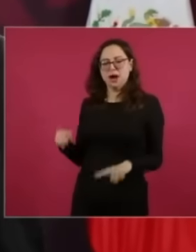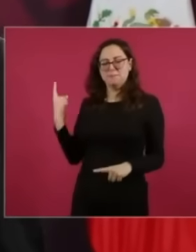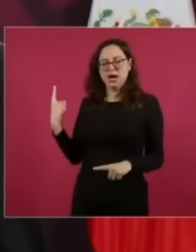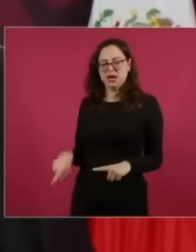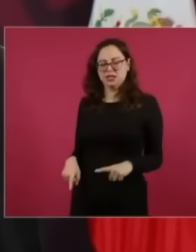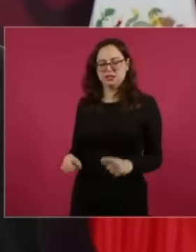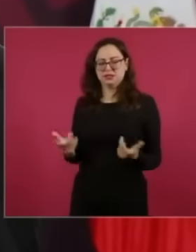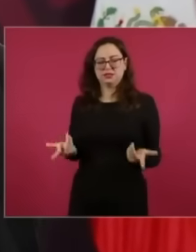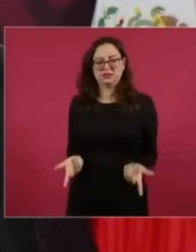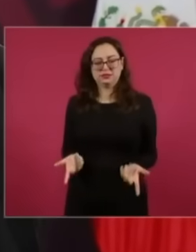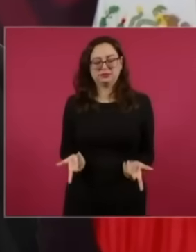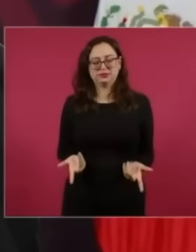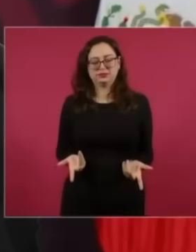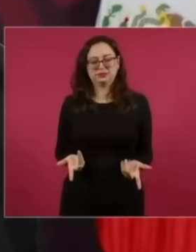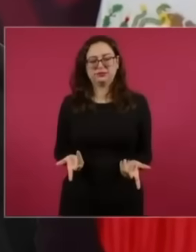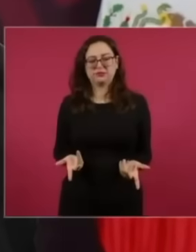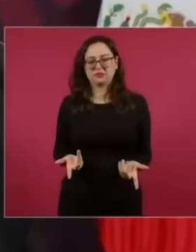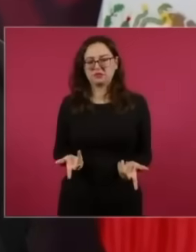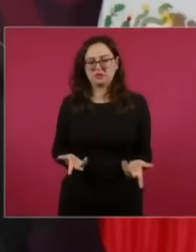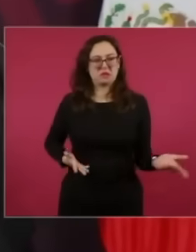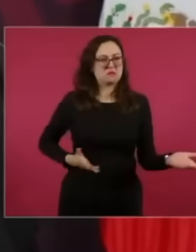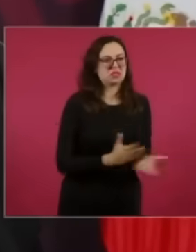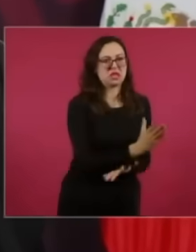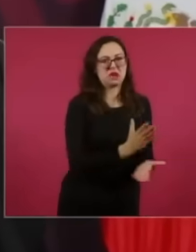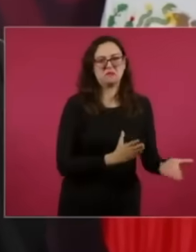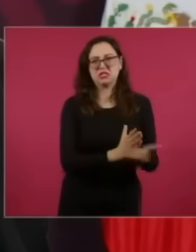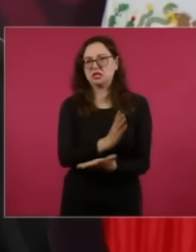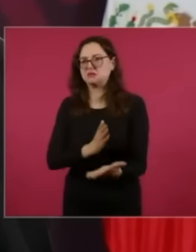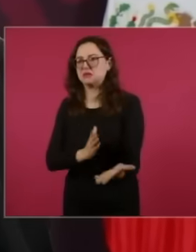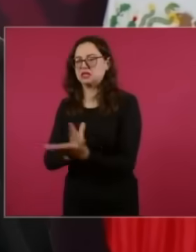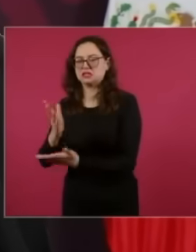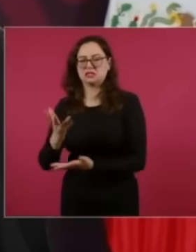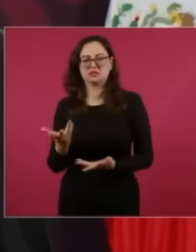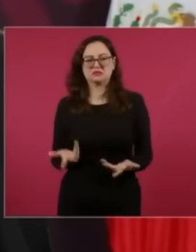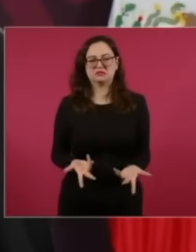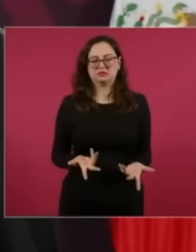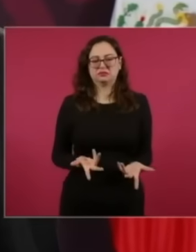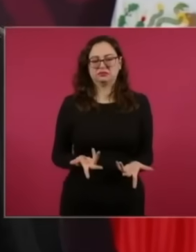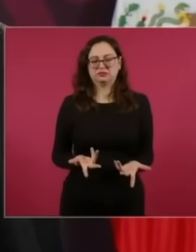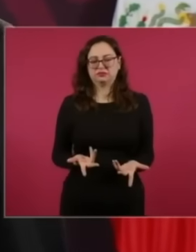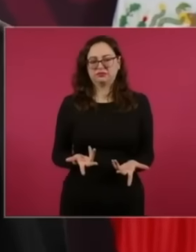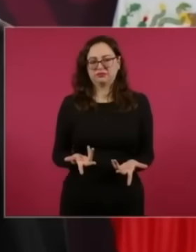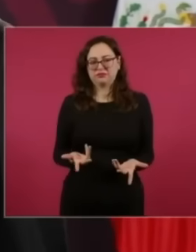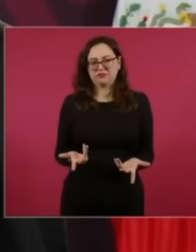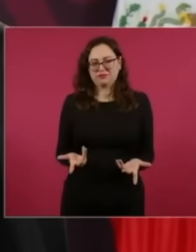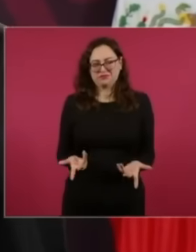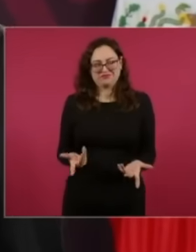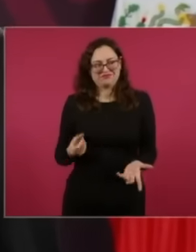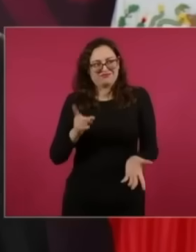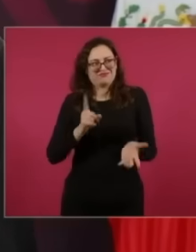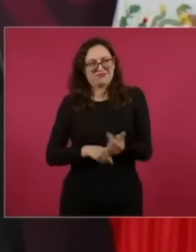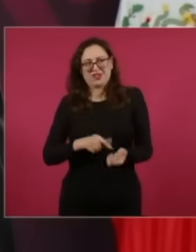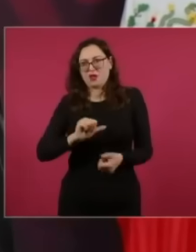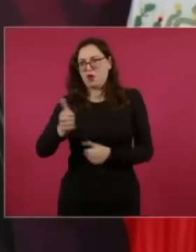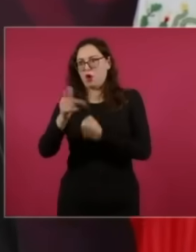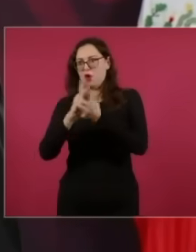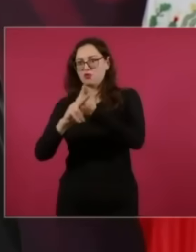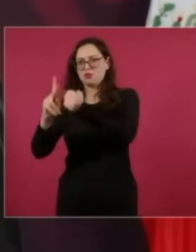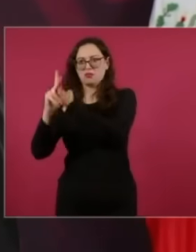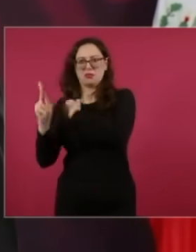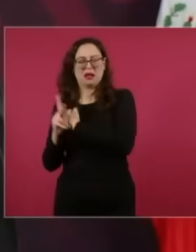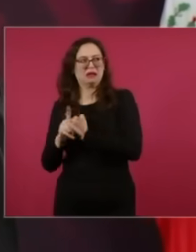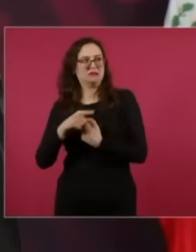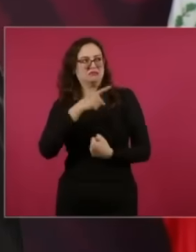y se permitía que intervinieran las potencias en los asuntos internos de los